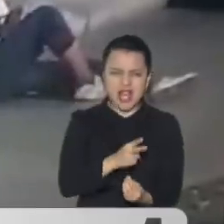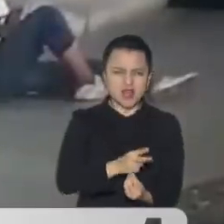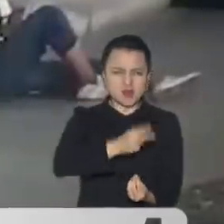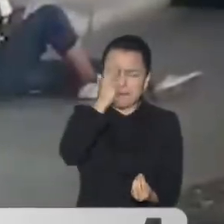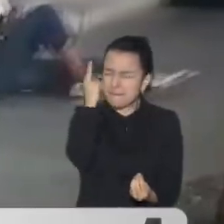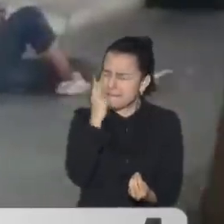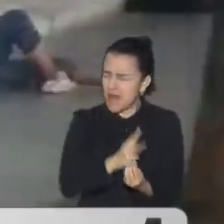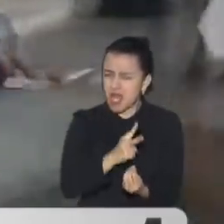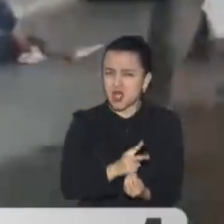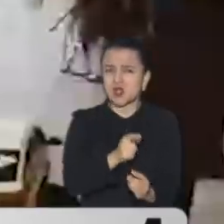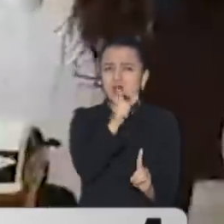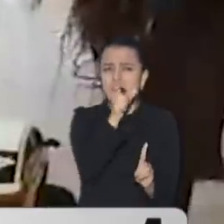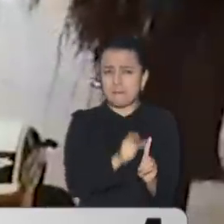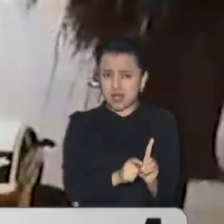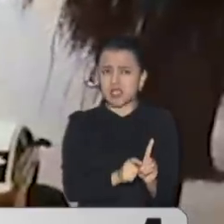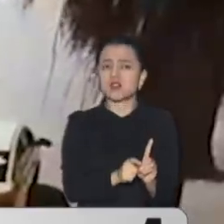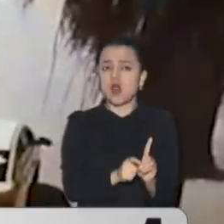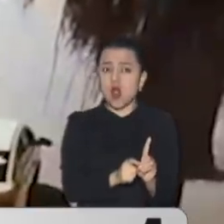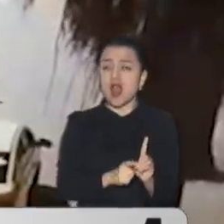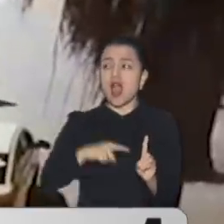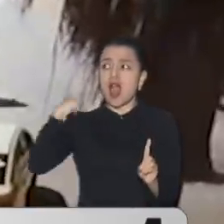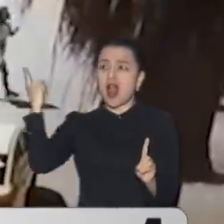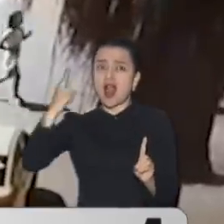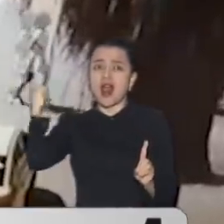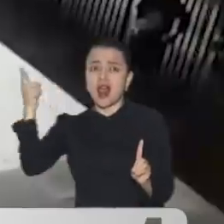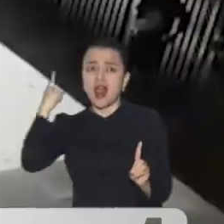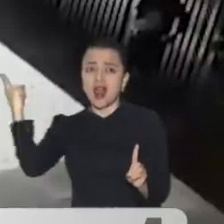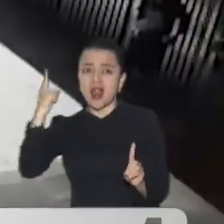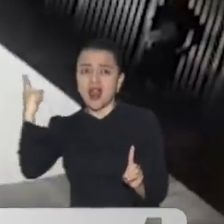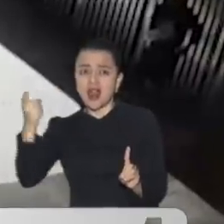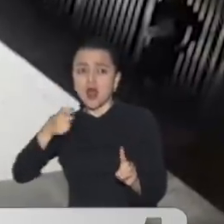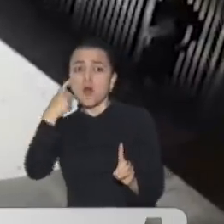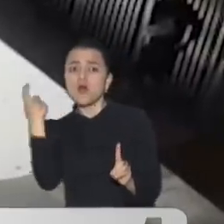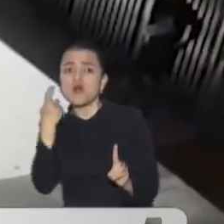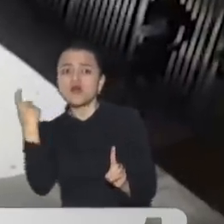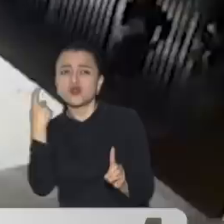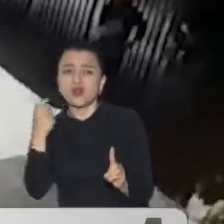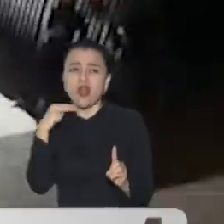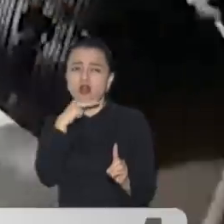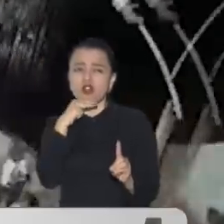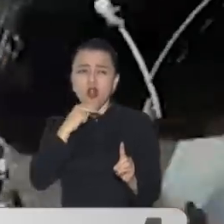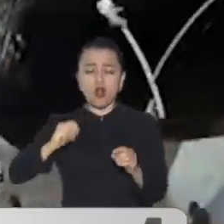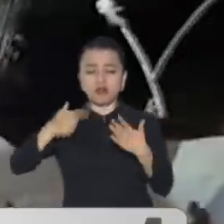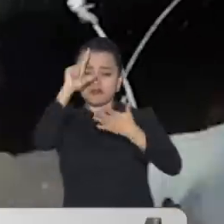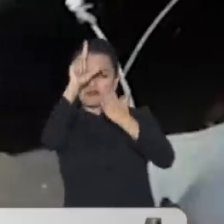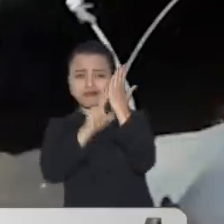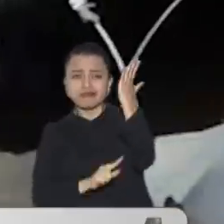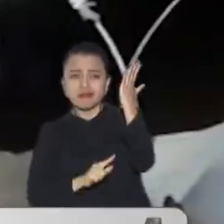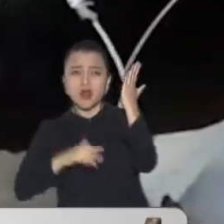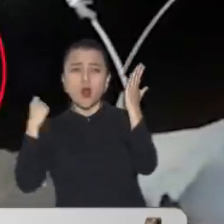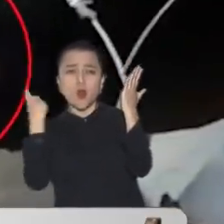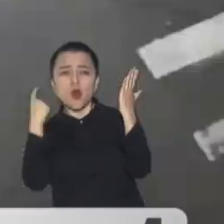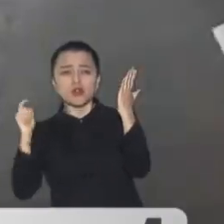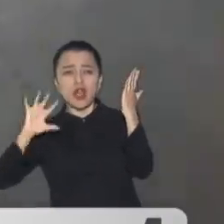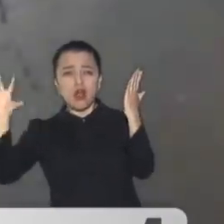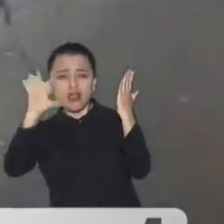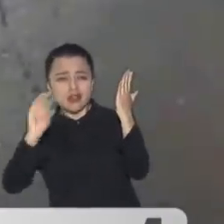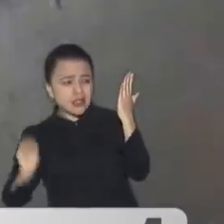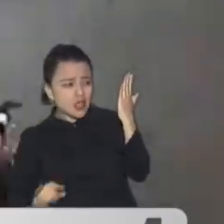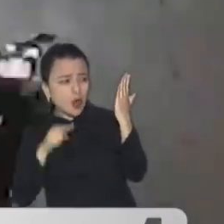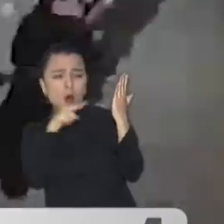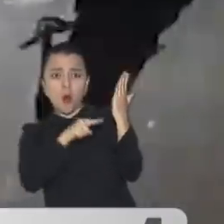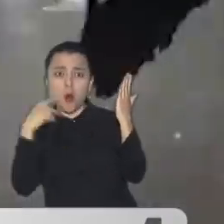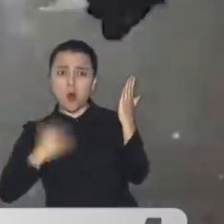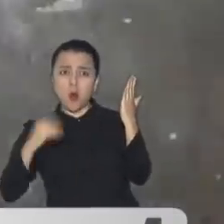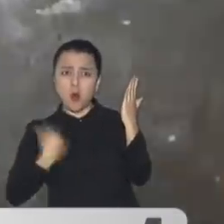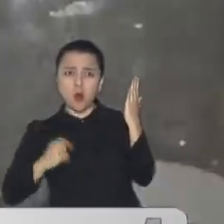años, quien está con circular roja de la Interpol y además incluido en el cartel de los más buscados del Quindío. Él es señalado de múltiples